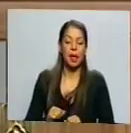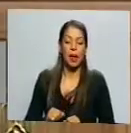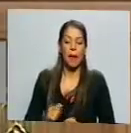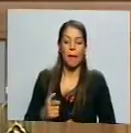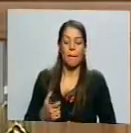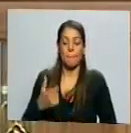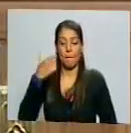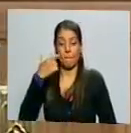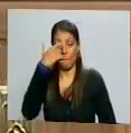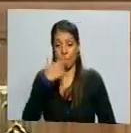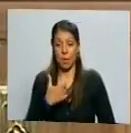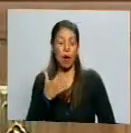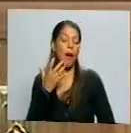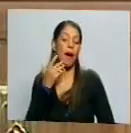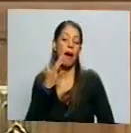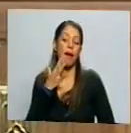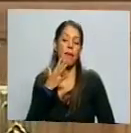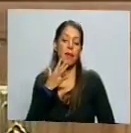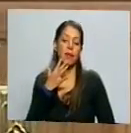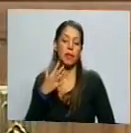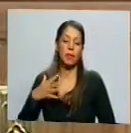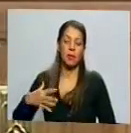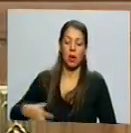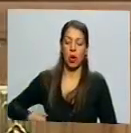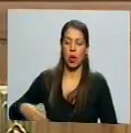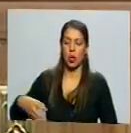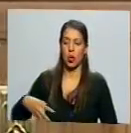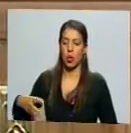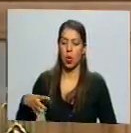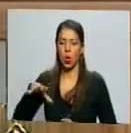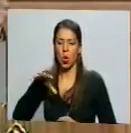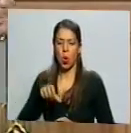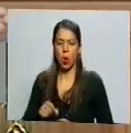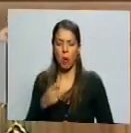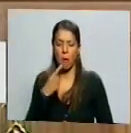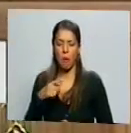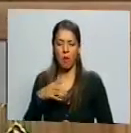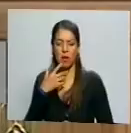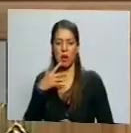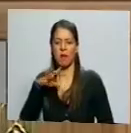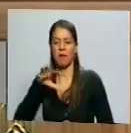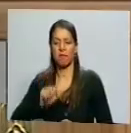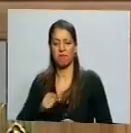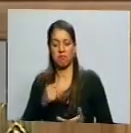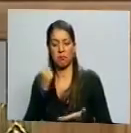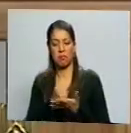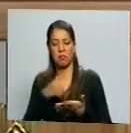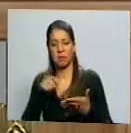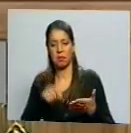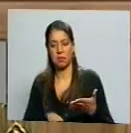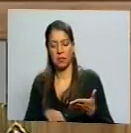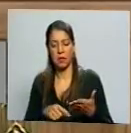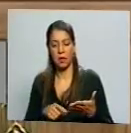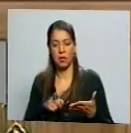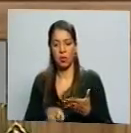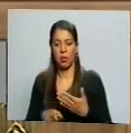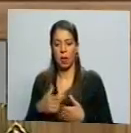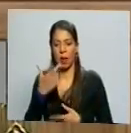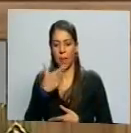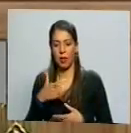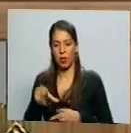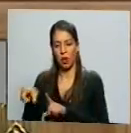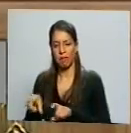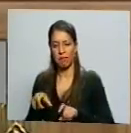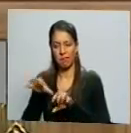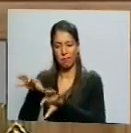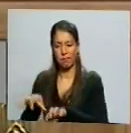capacidad económica, a veces de comprar un trámite y que queda habilitado en un registro, valga más que el productor del campo